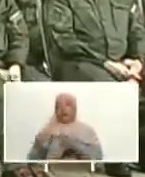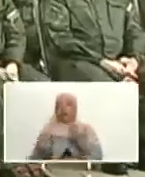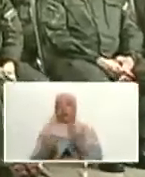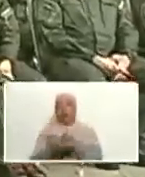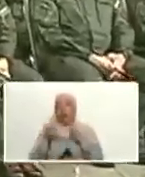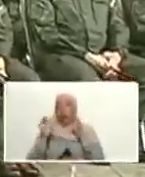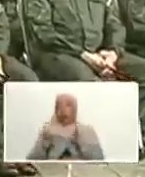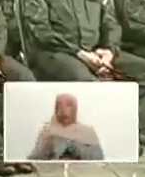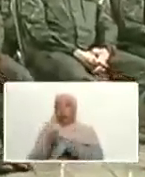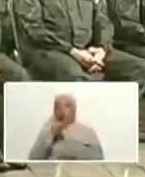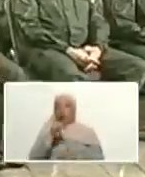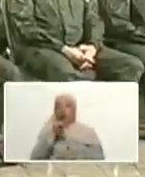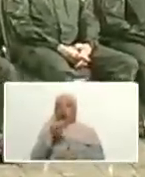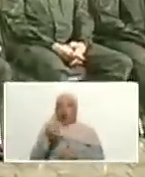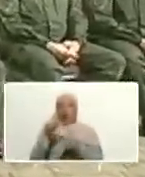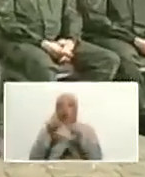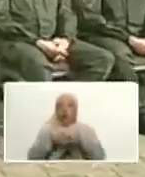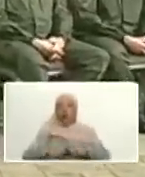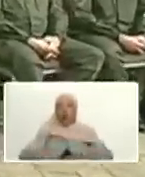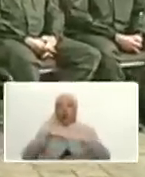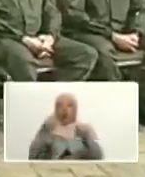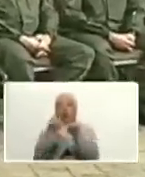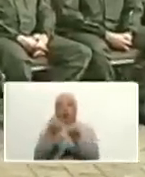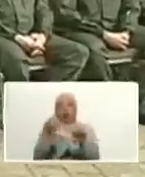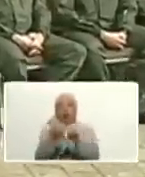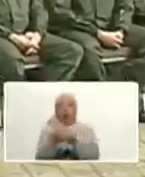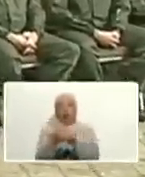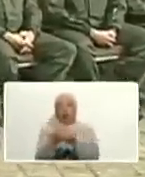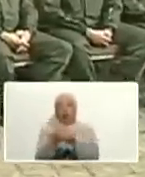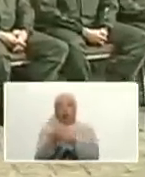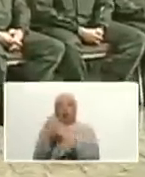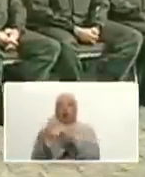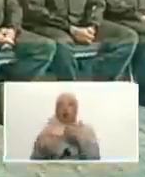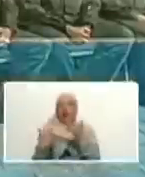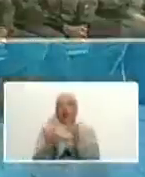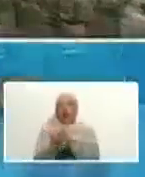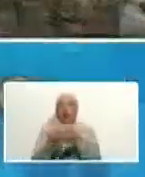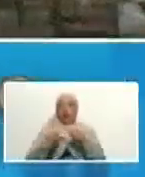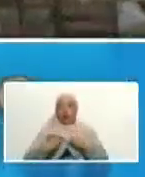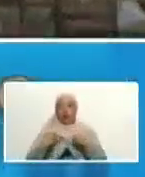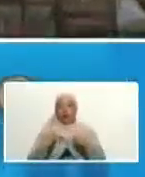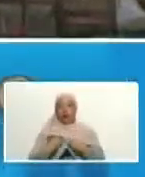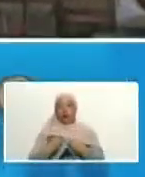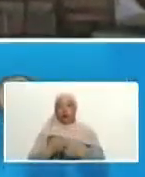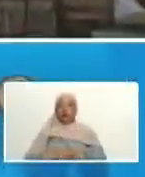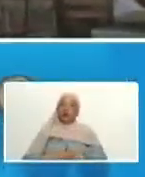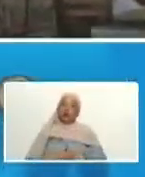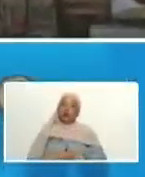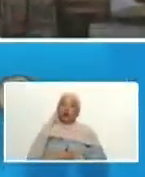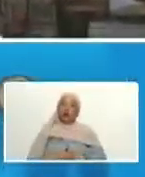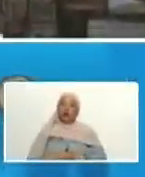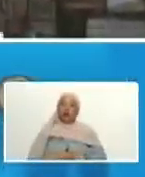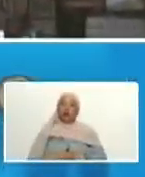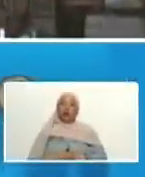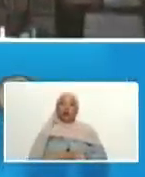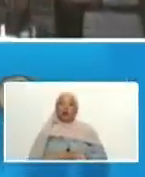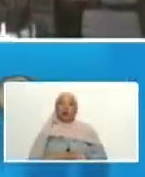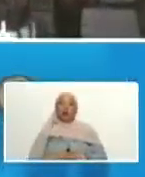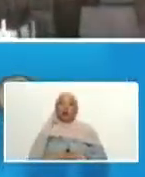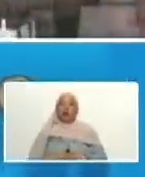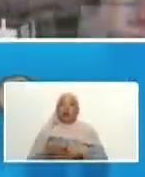situacional, territorial, regional y hasta local. Y con el mapa al